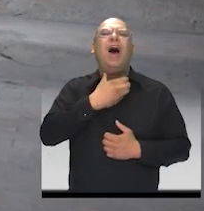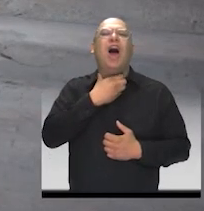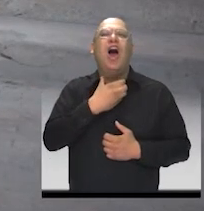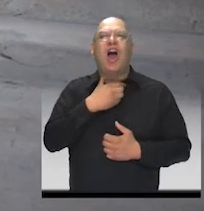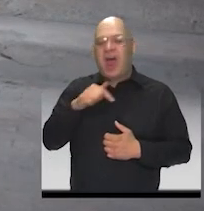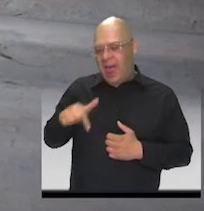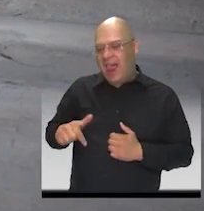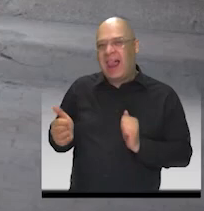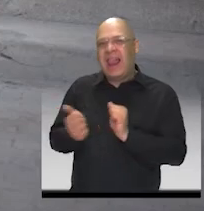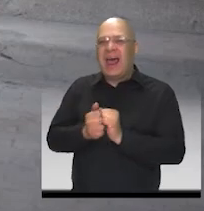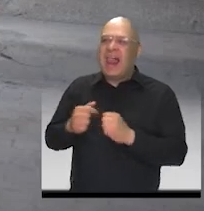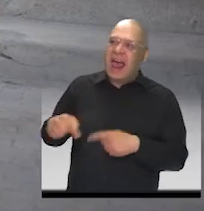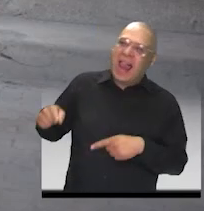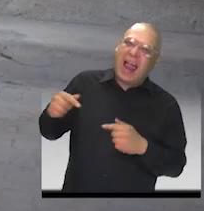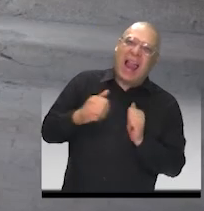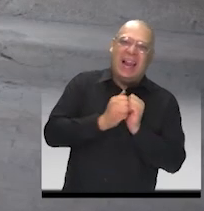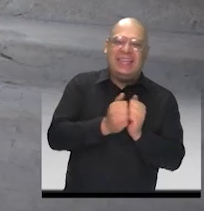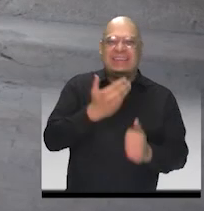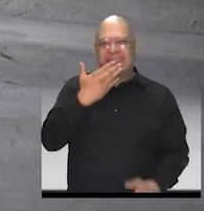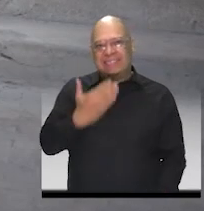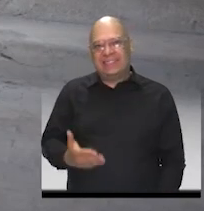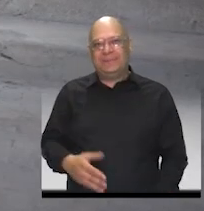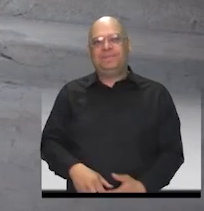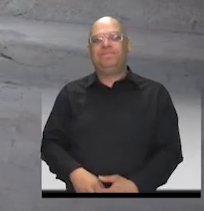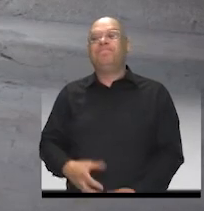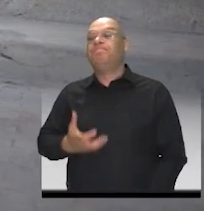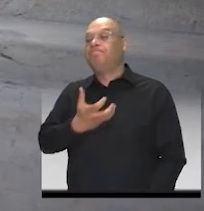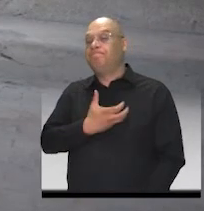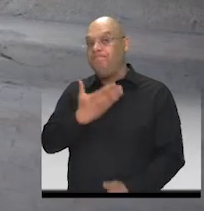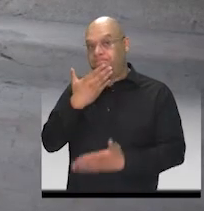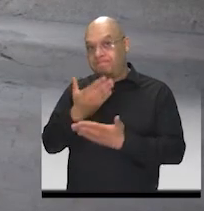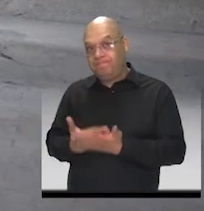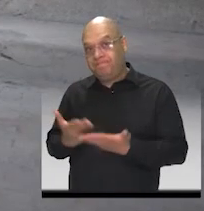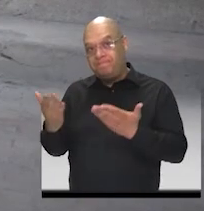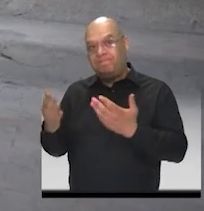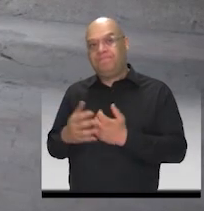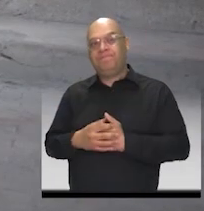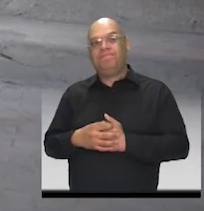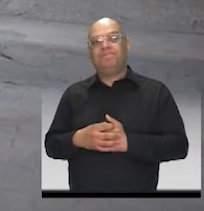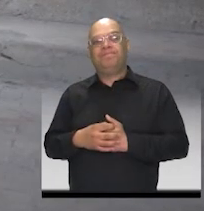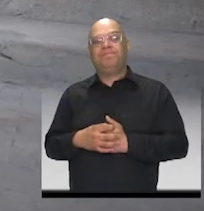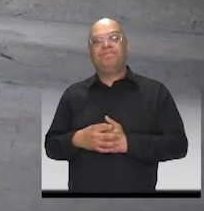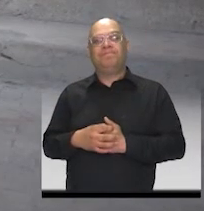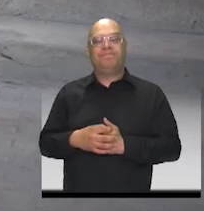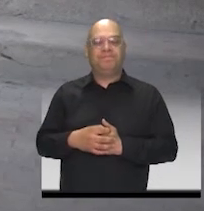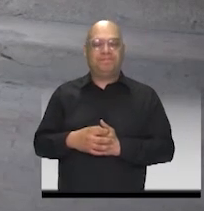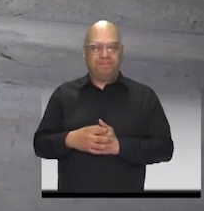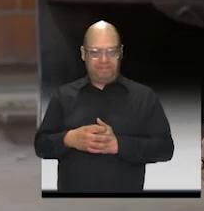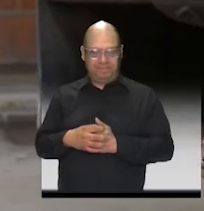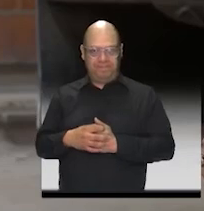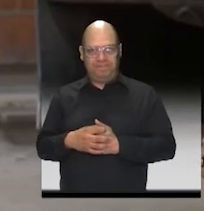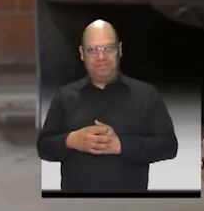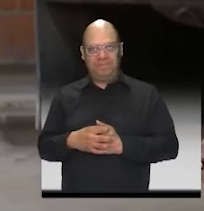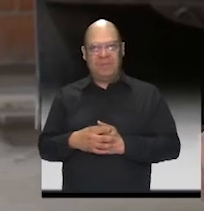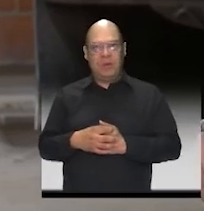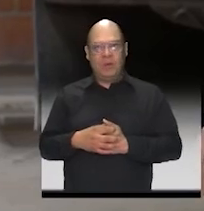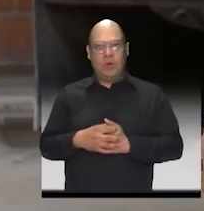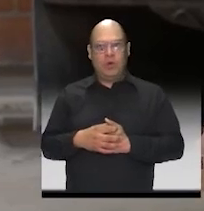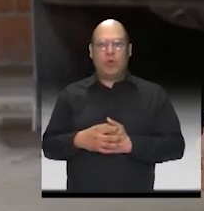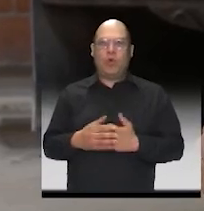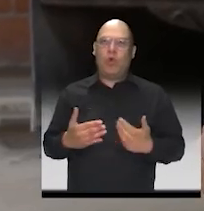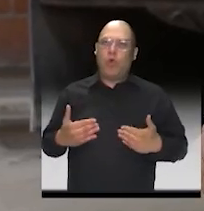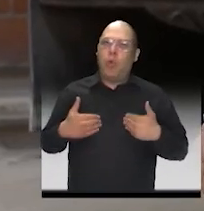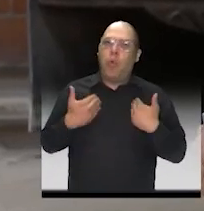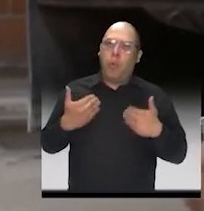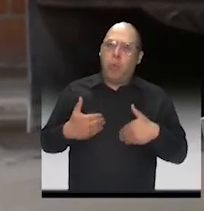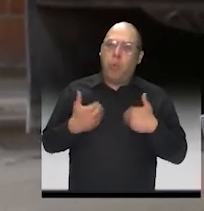este recorrido en la ladrillera. Muchas gracias, alcalde. En el sector estamos muy contentos con